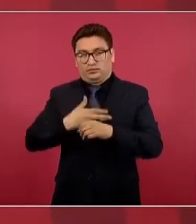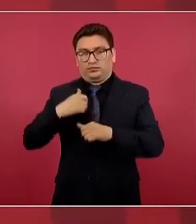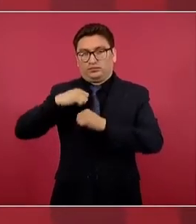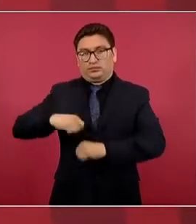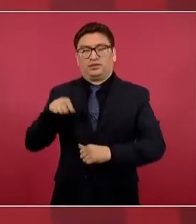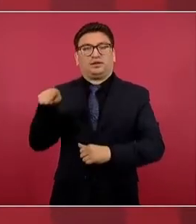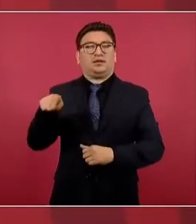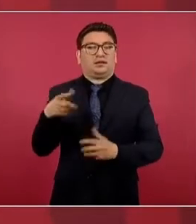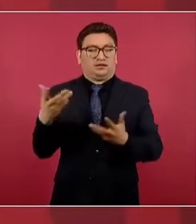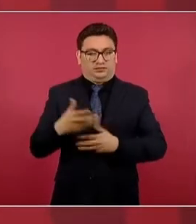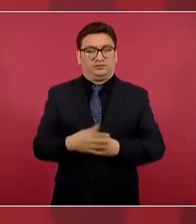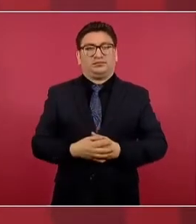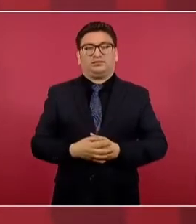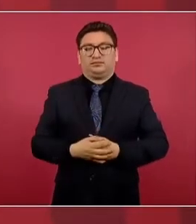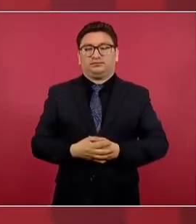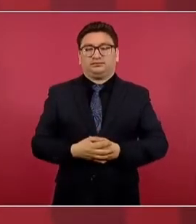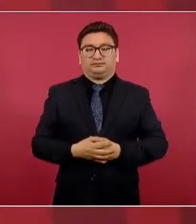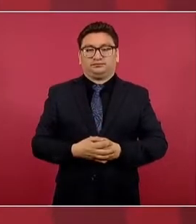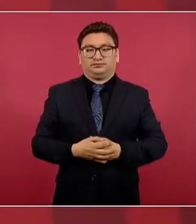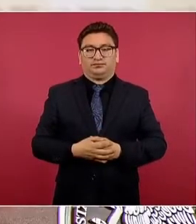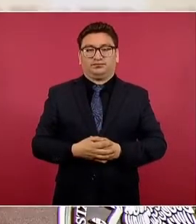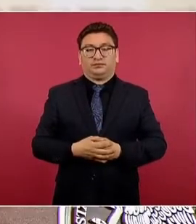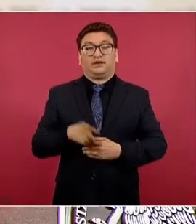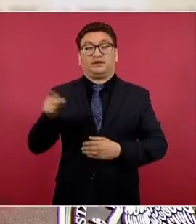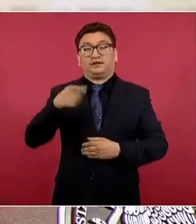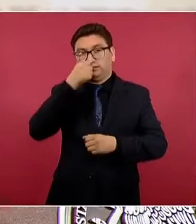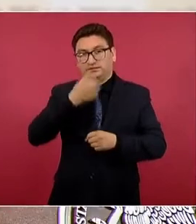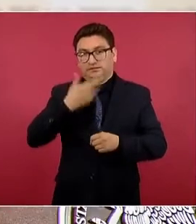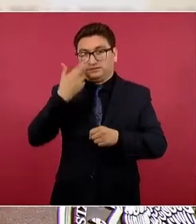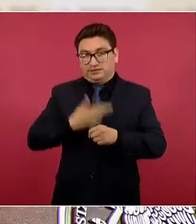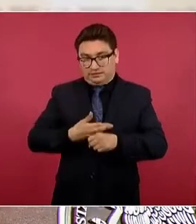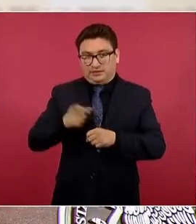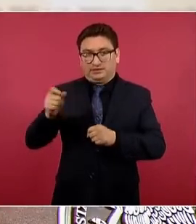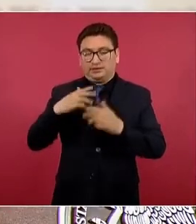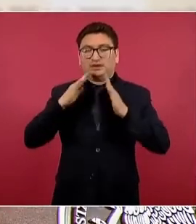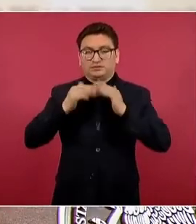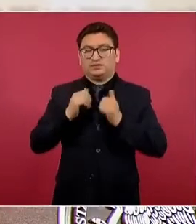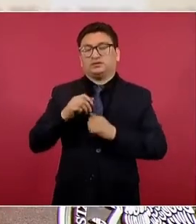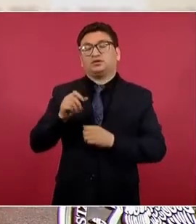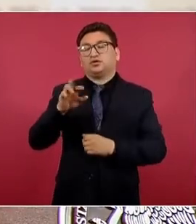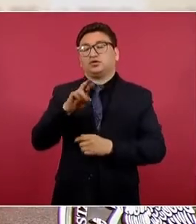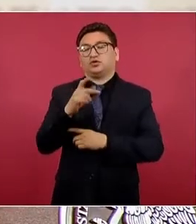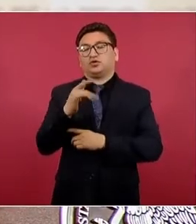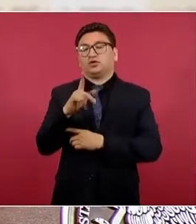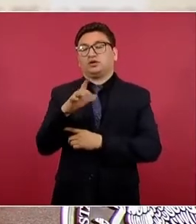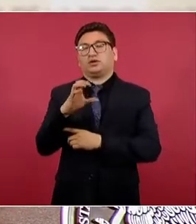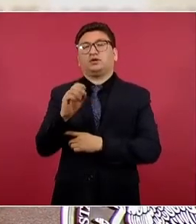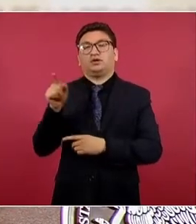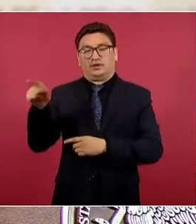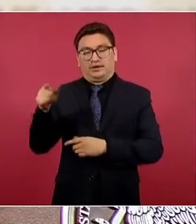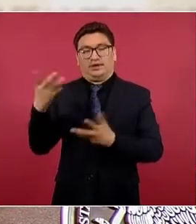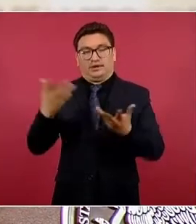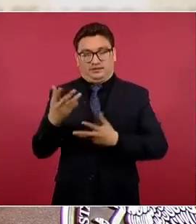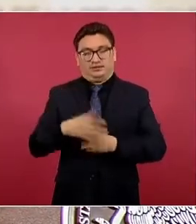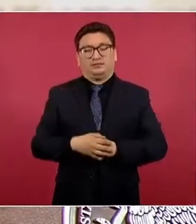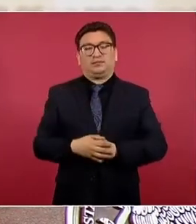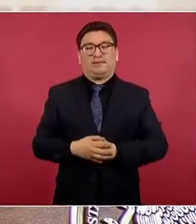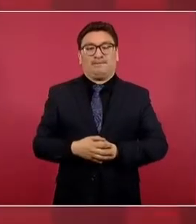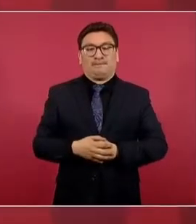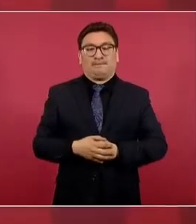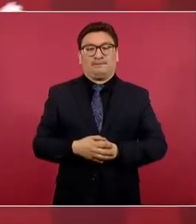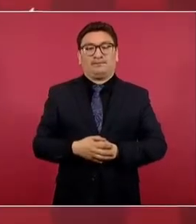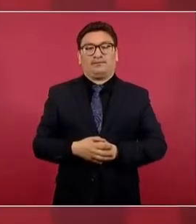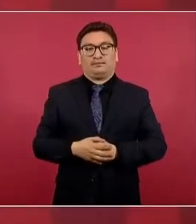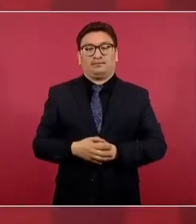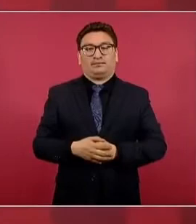Esta operación la llevó a cabo el secretario de Hacienda, Rogelio Ramírez de la O. Y así